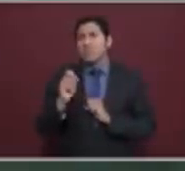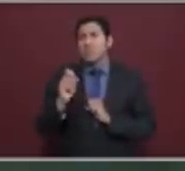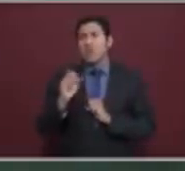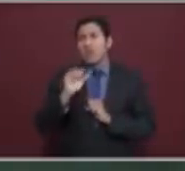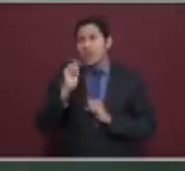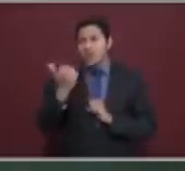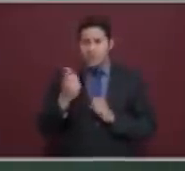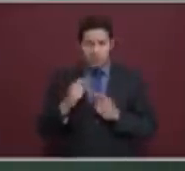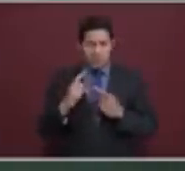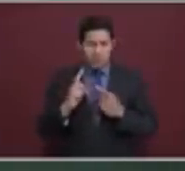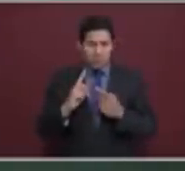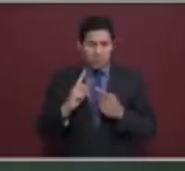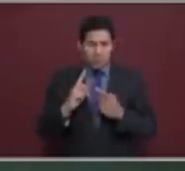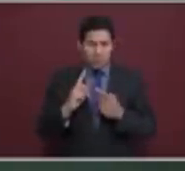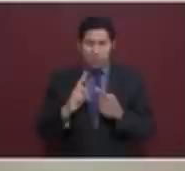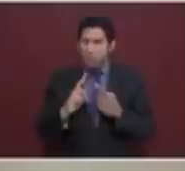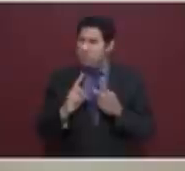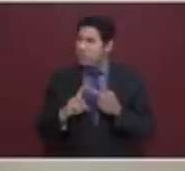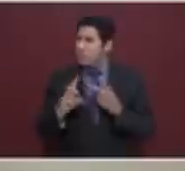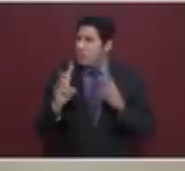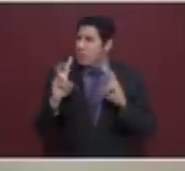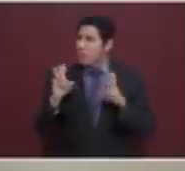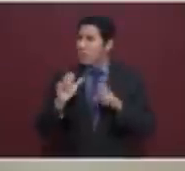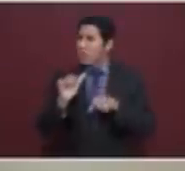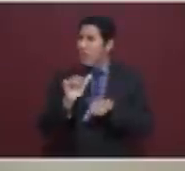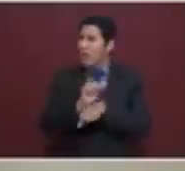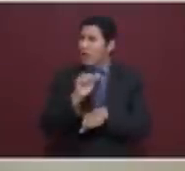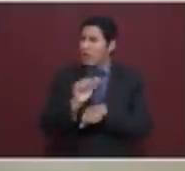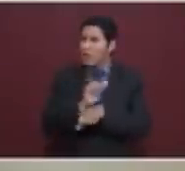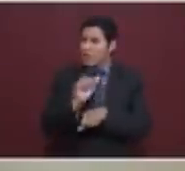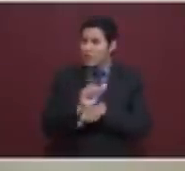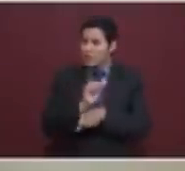la regularización de los vehículos